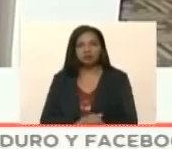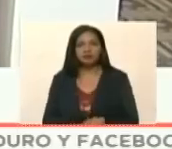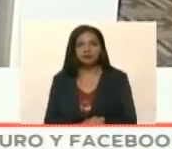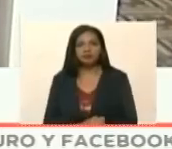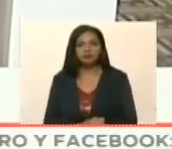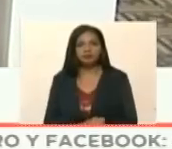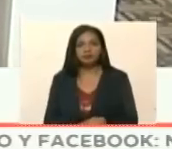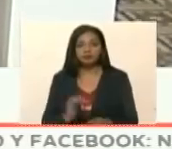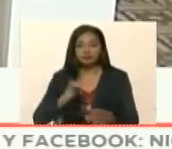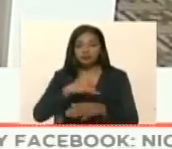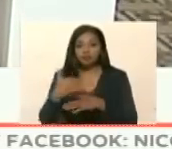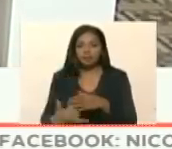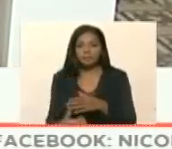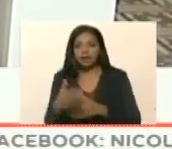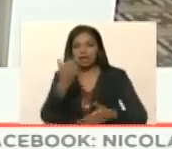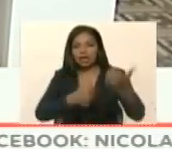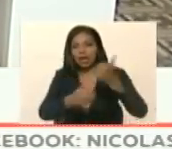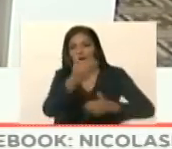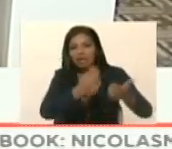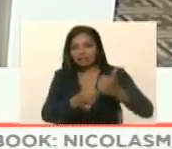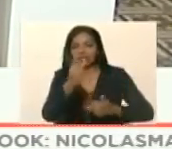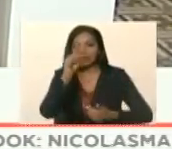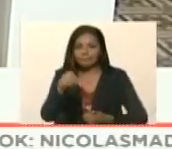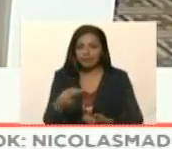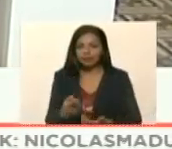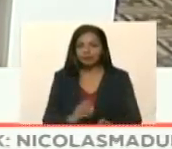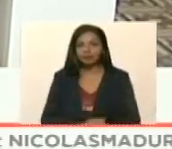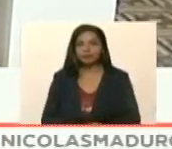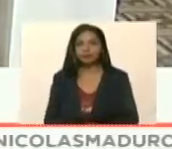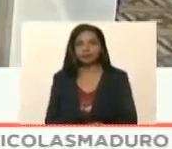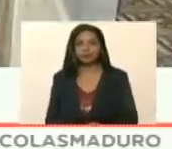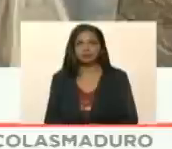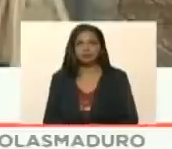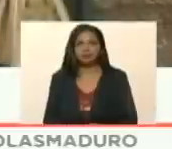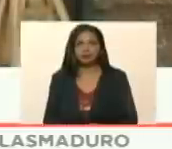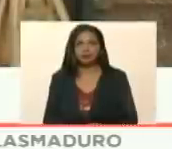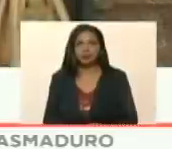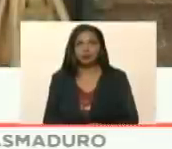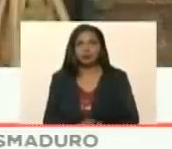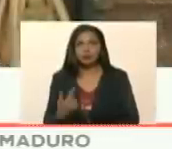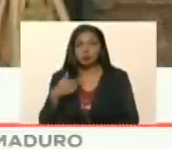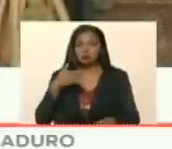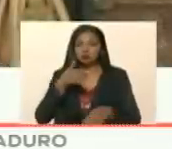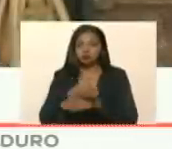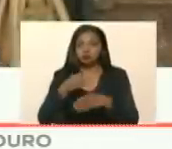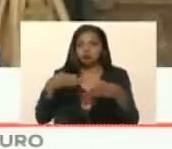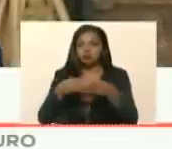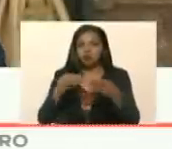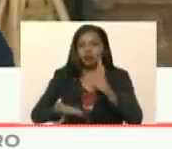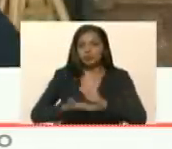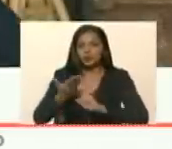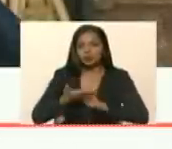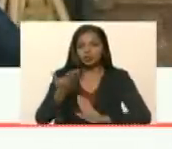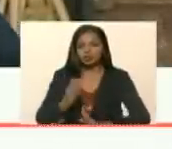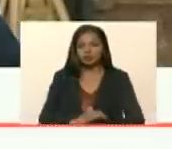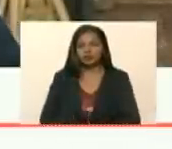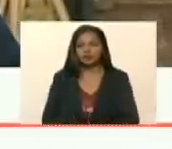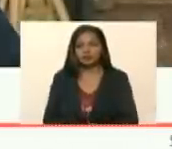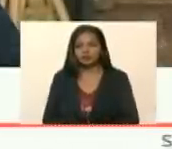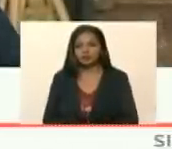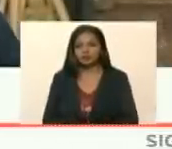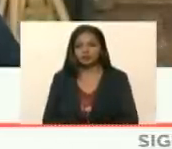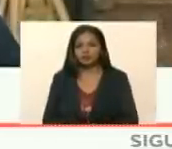En el Plan Lácteo Nacional también, bueno, hoy hubo una reunión muy importante para